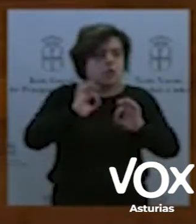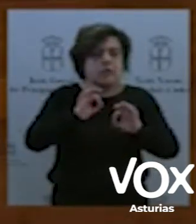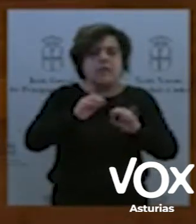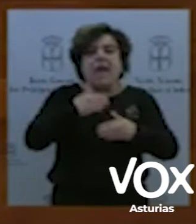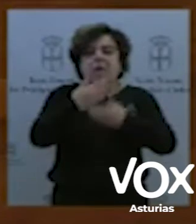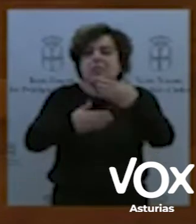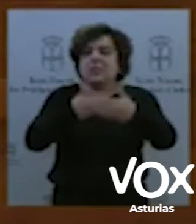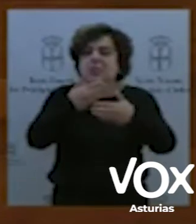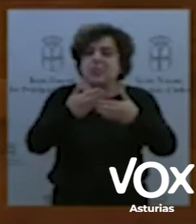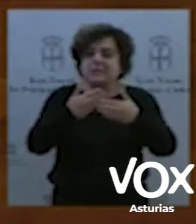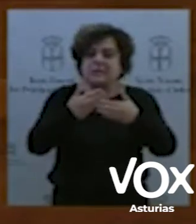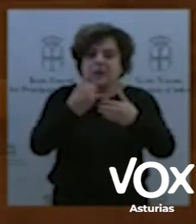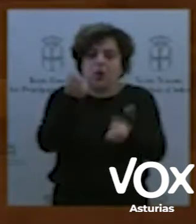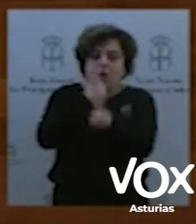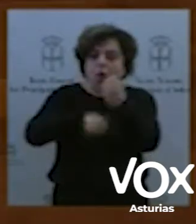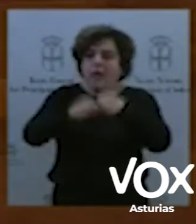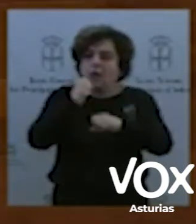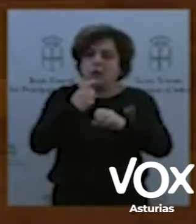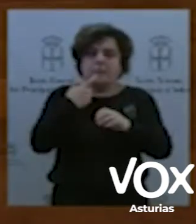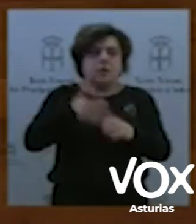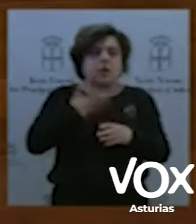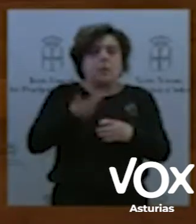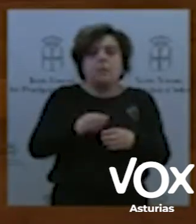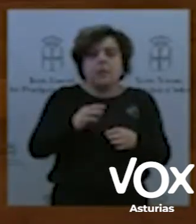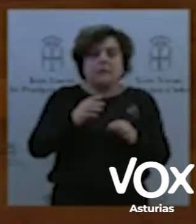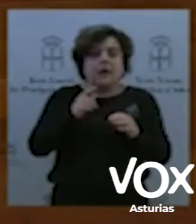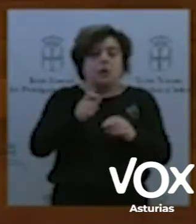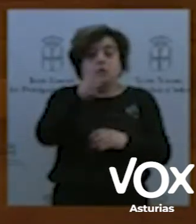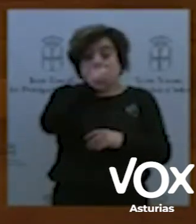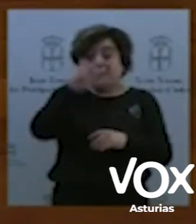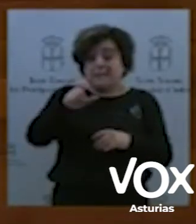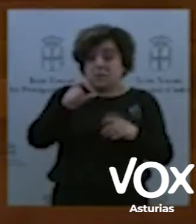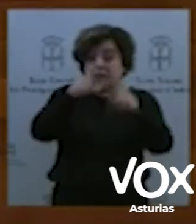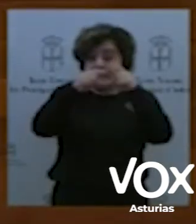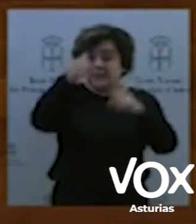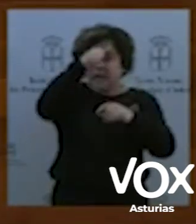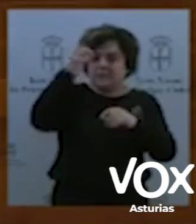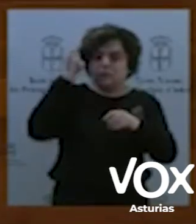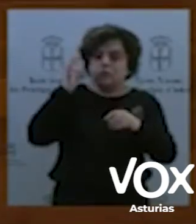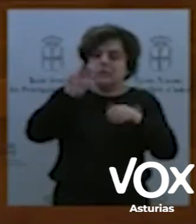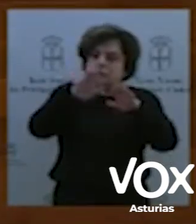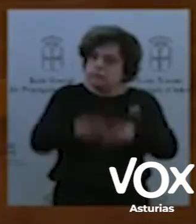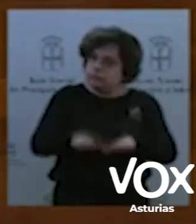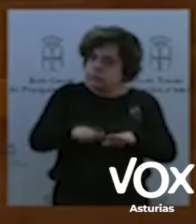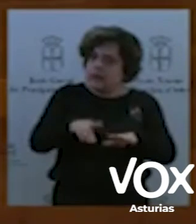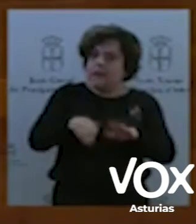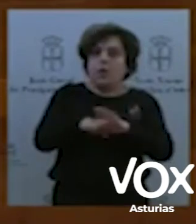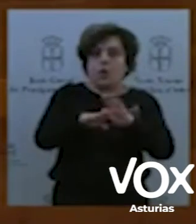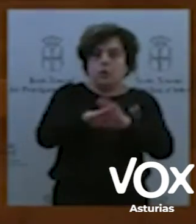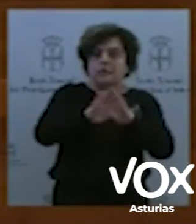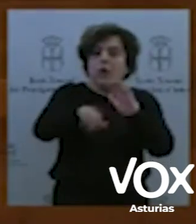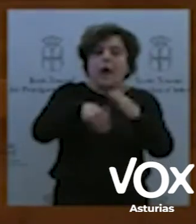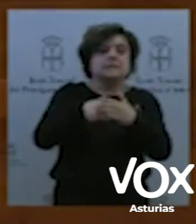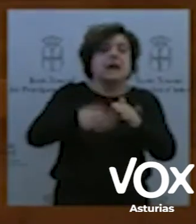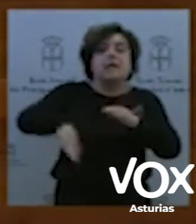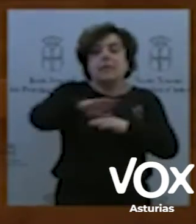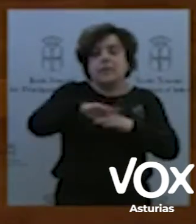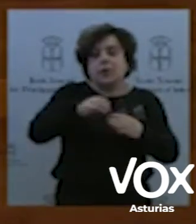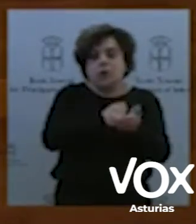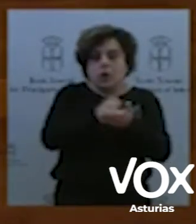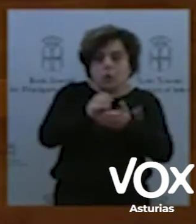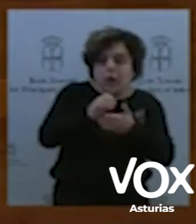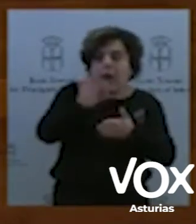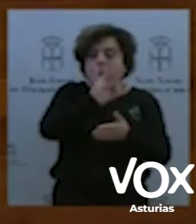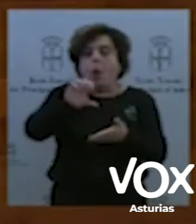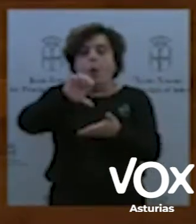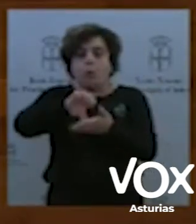el arraigo de los asturianos al territorio de la región, ya sea en las zonas rurales o las zonas urbanas. Señorías, con